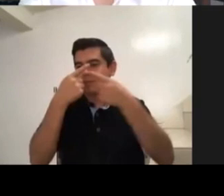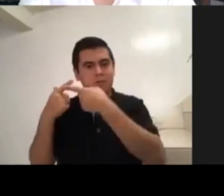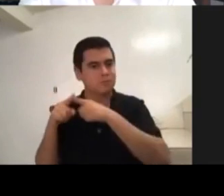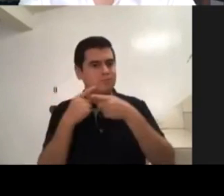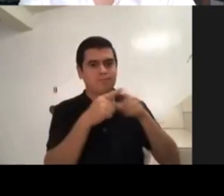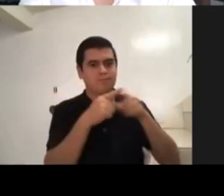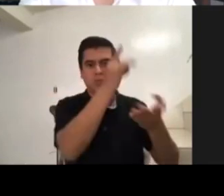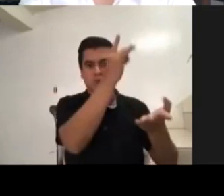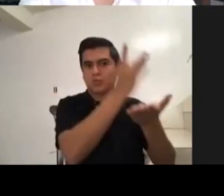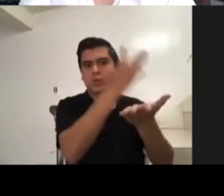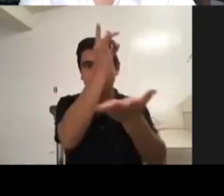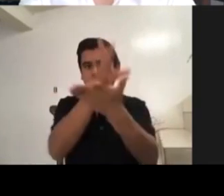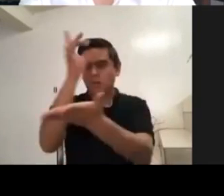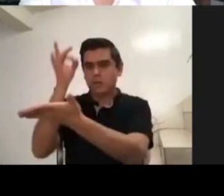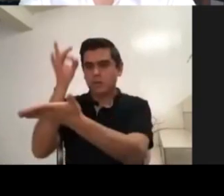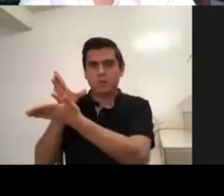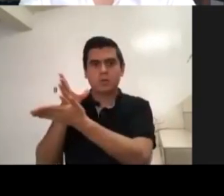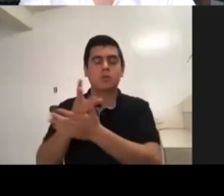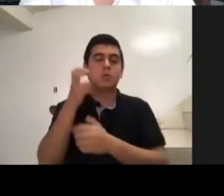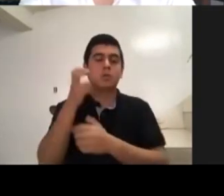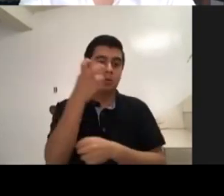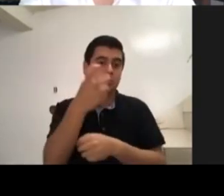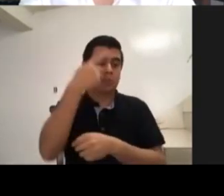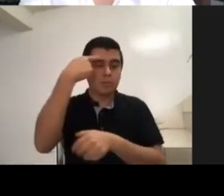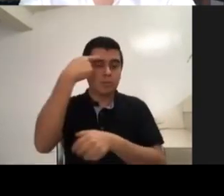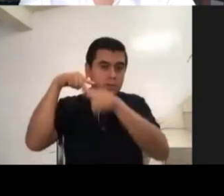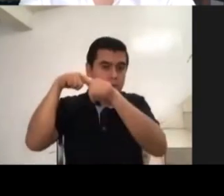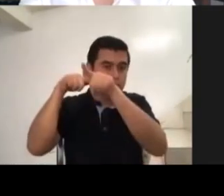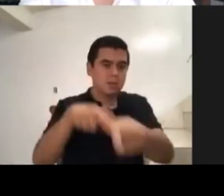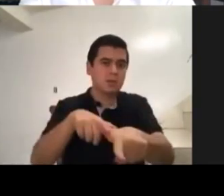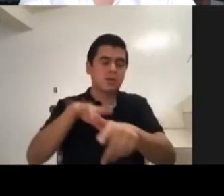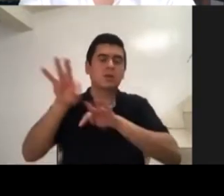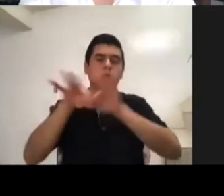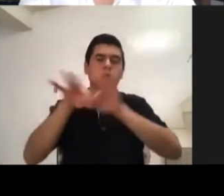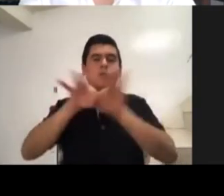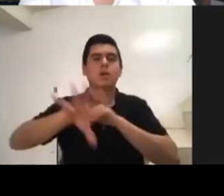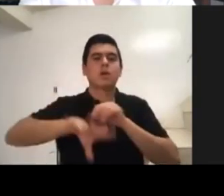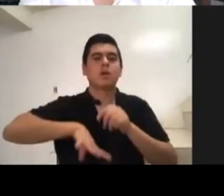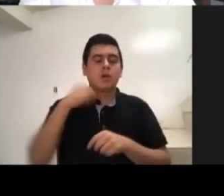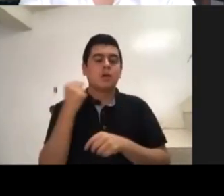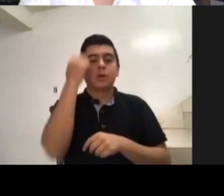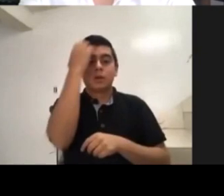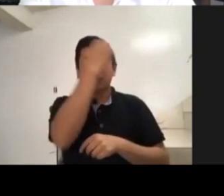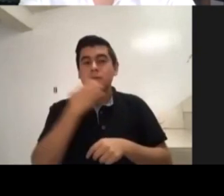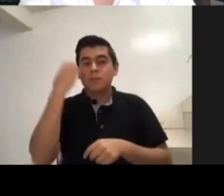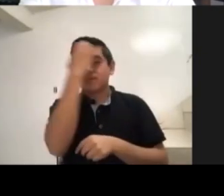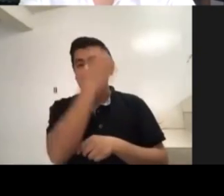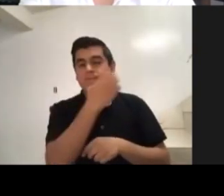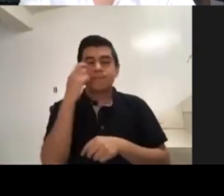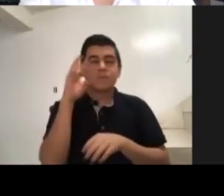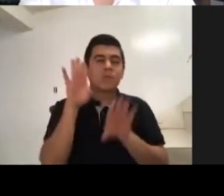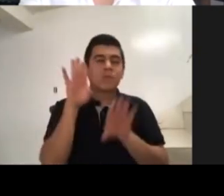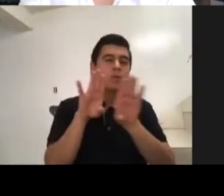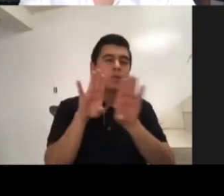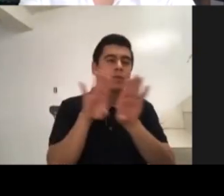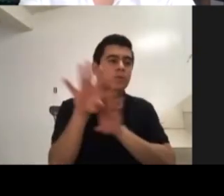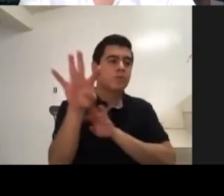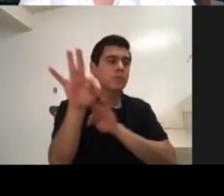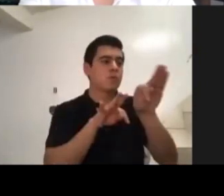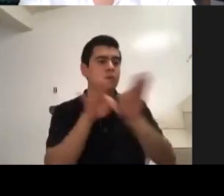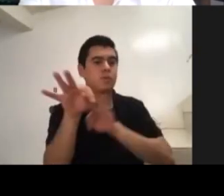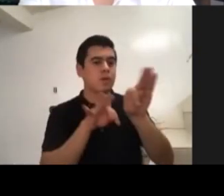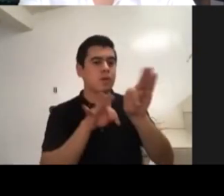las que puede avanzar hacia la exploración y el análisis de lo que ahí sucede. Pero después, estas